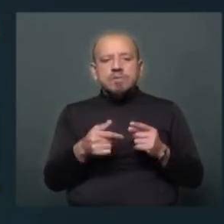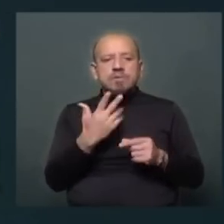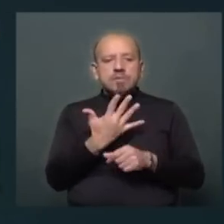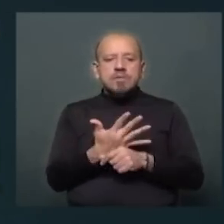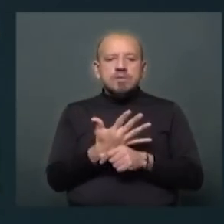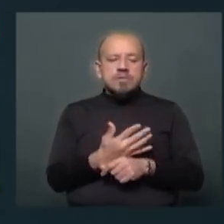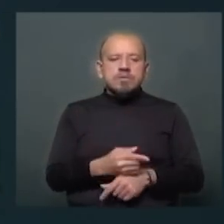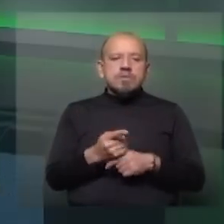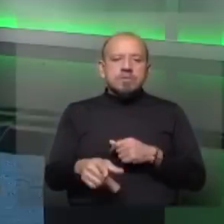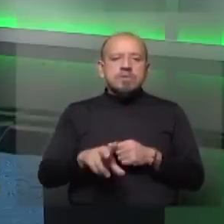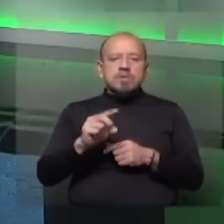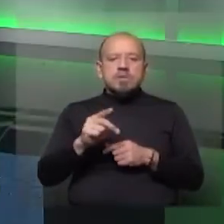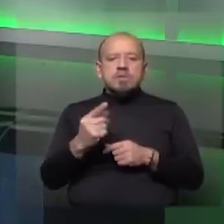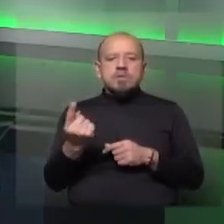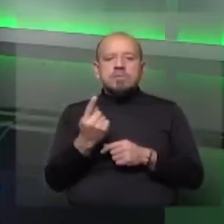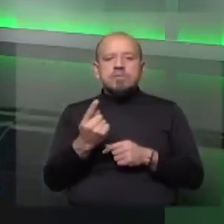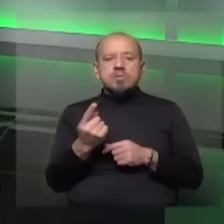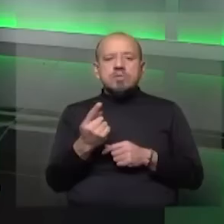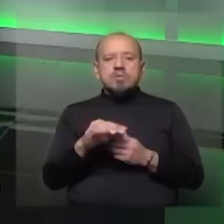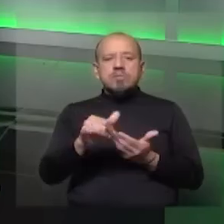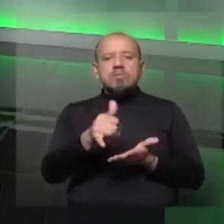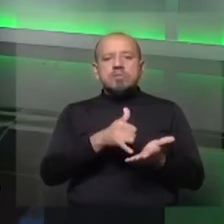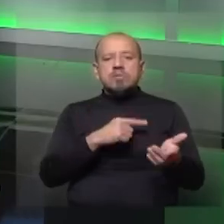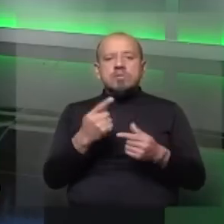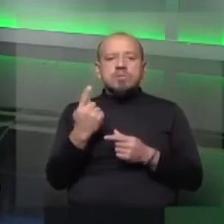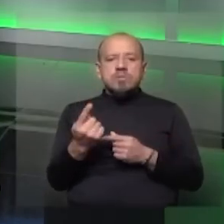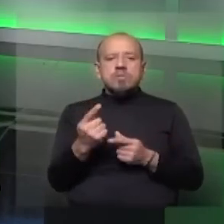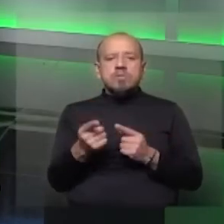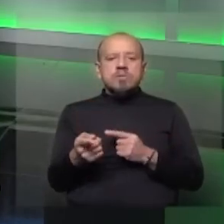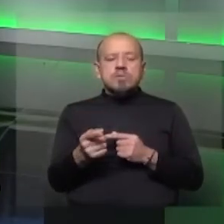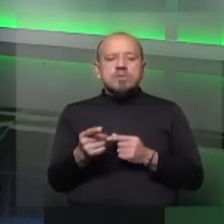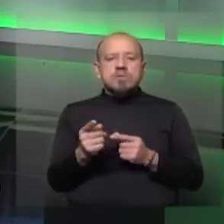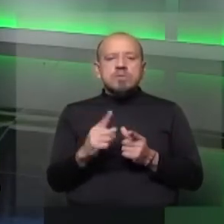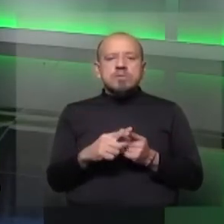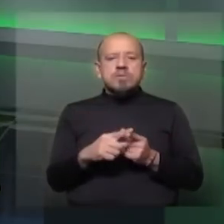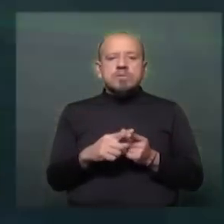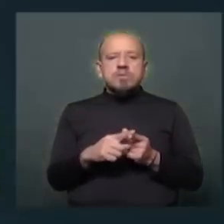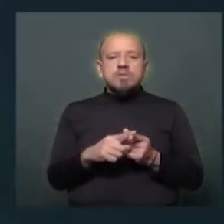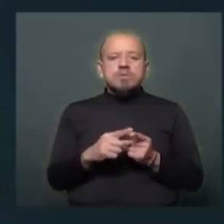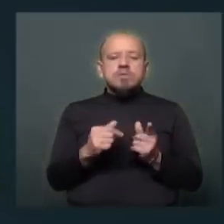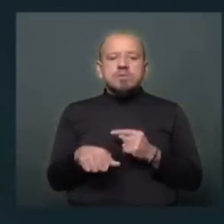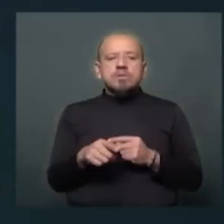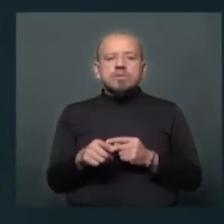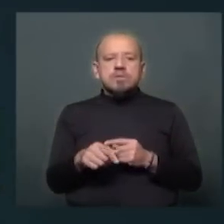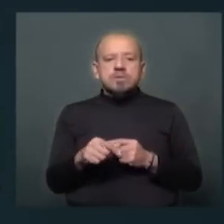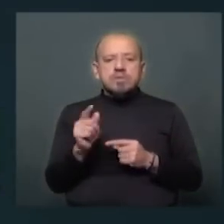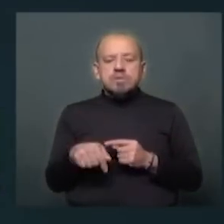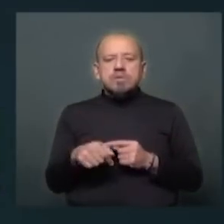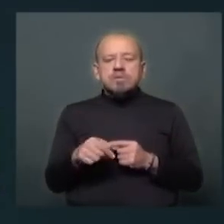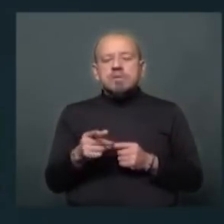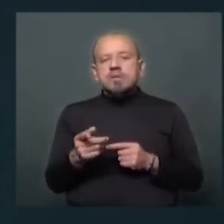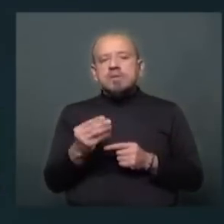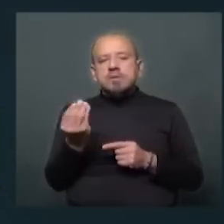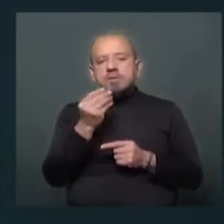episodios y duran 30 minutos máximo promedio cada uno o sea que es genial eso ya nos encanta para un fin es corto Ahí está para este fin de y